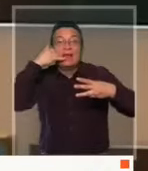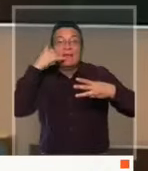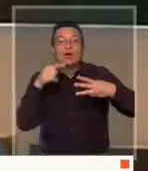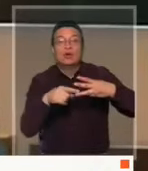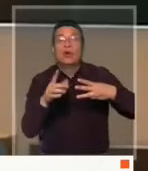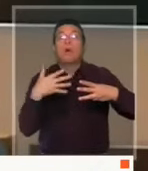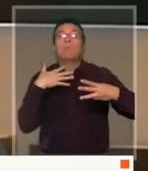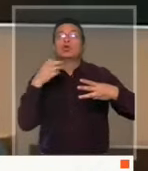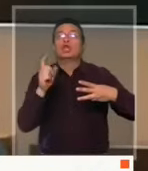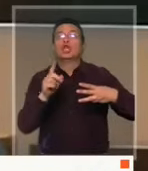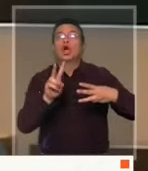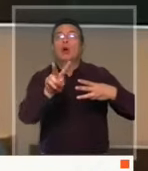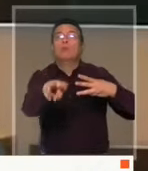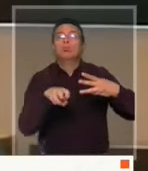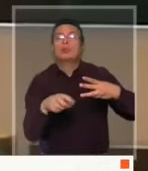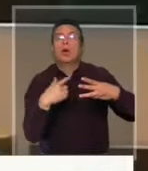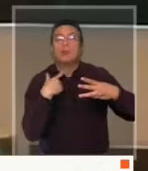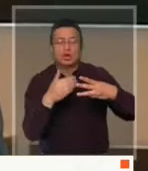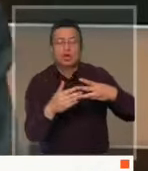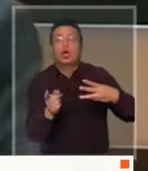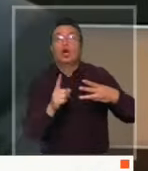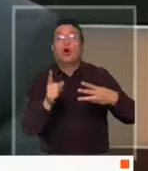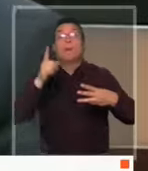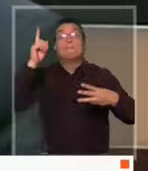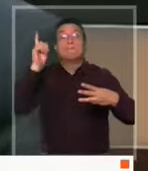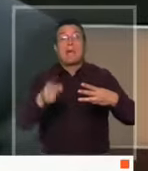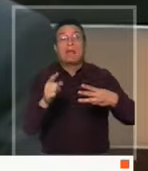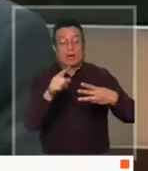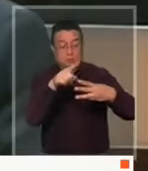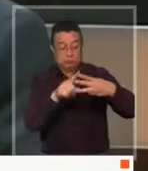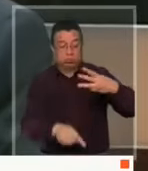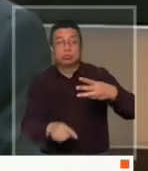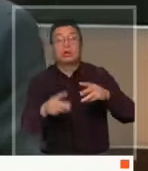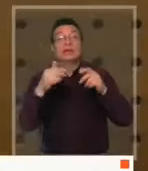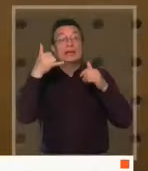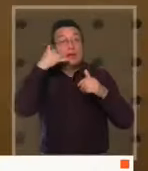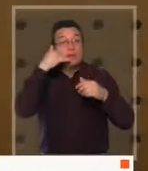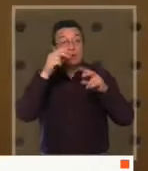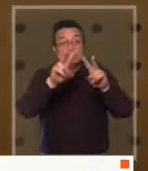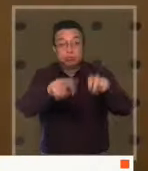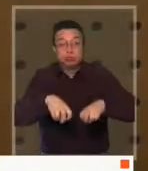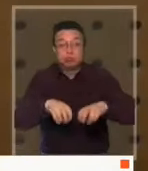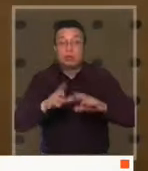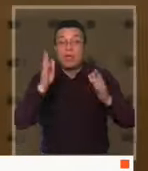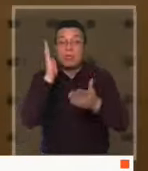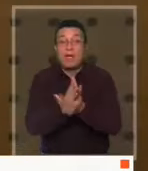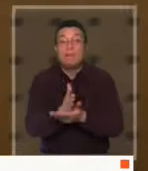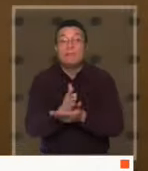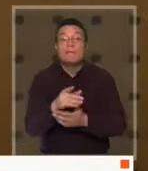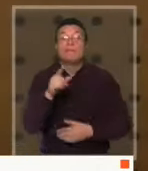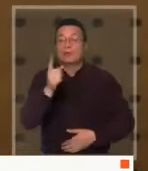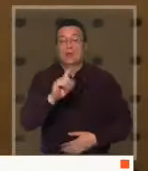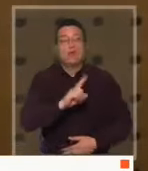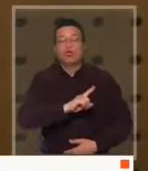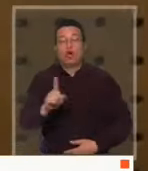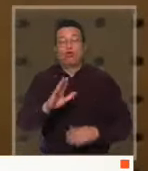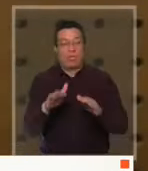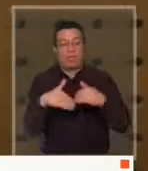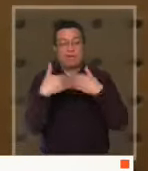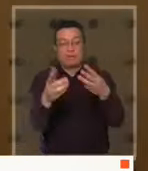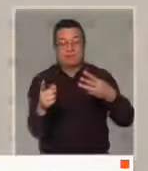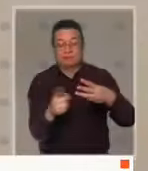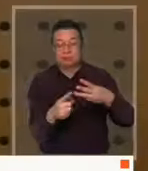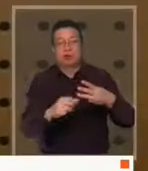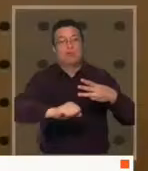no lo incautó. Porque la orden era incautarlo en términos plurales. El tribunal denegó la devolución del tercer teléfono